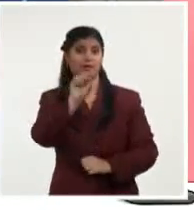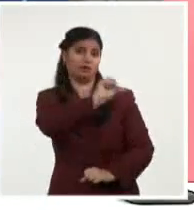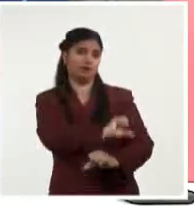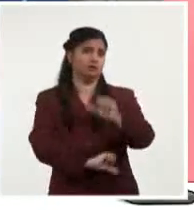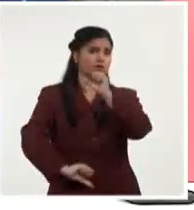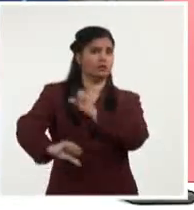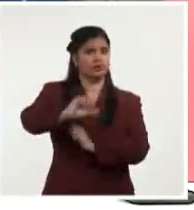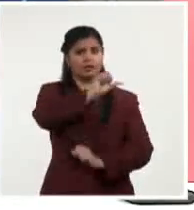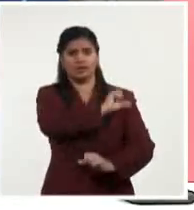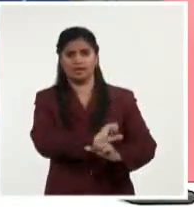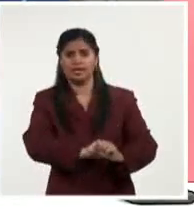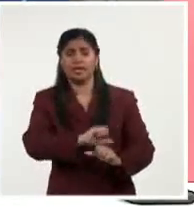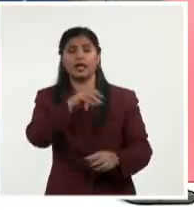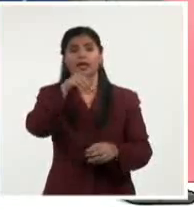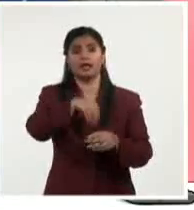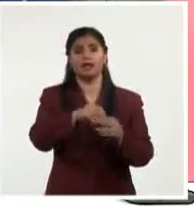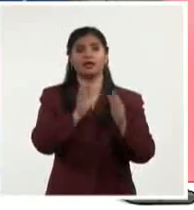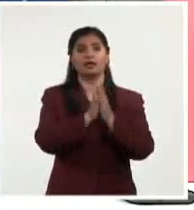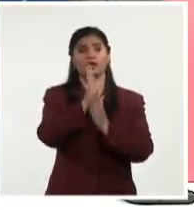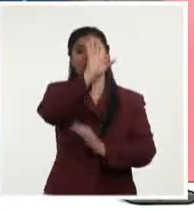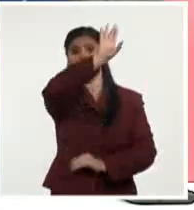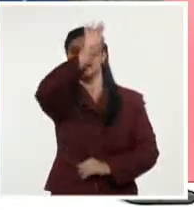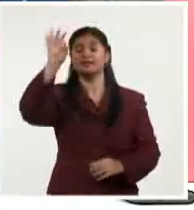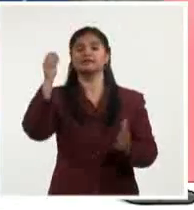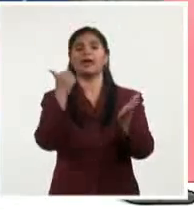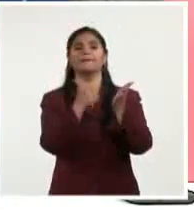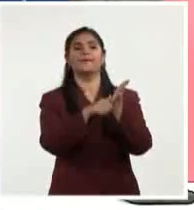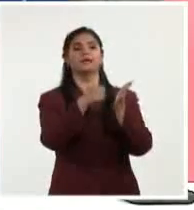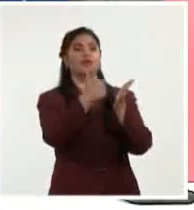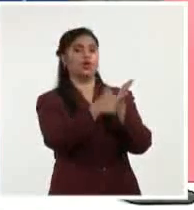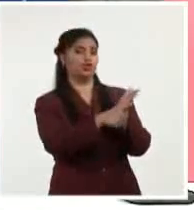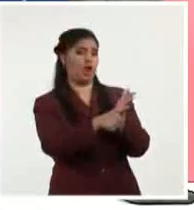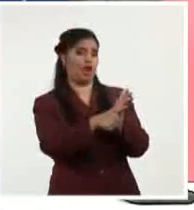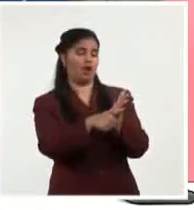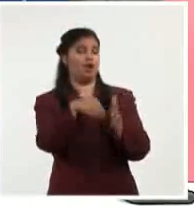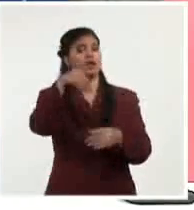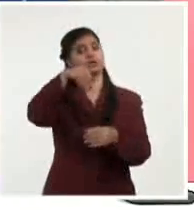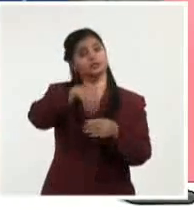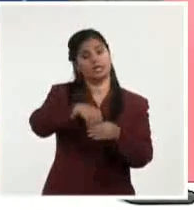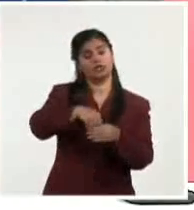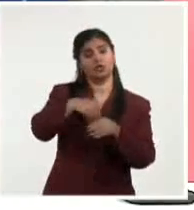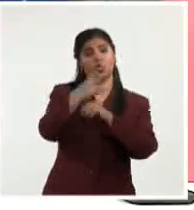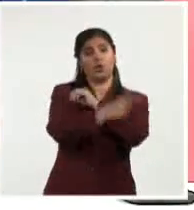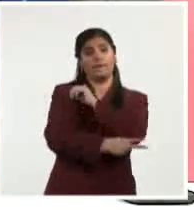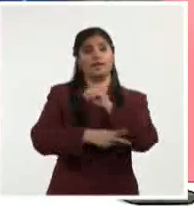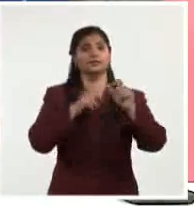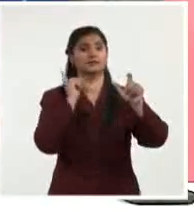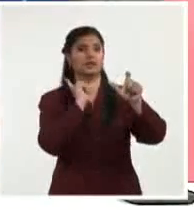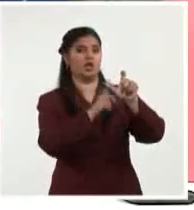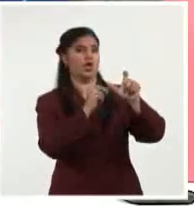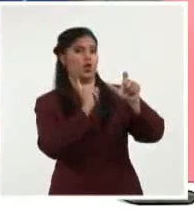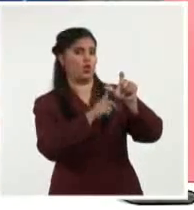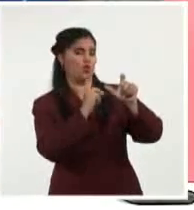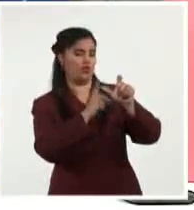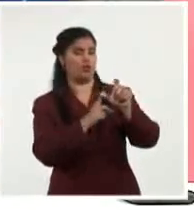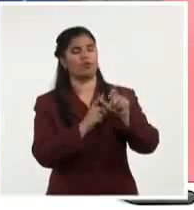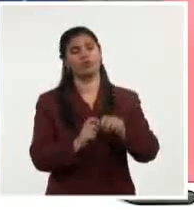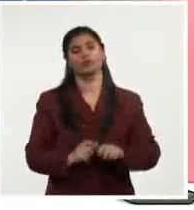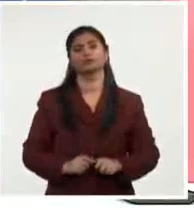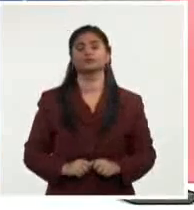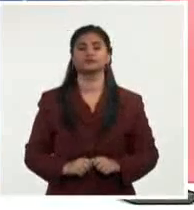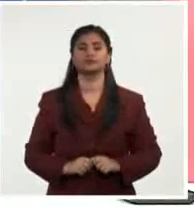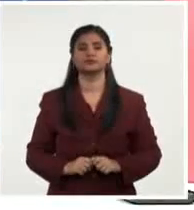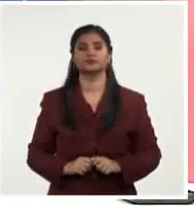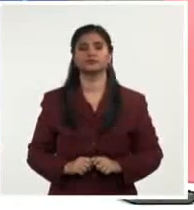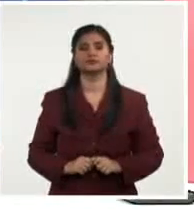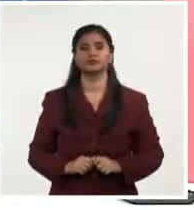bomba en una iglesia pentecostal de la República Democrática del Congo. La autoría del hecho fue atribuida por las autoridades a un grupo cercano al